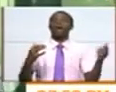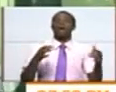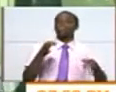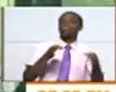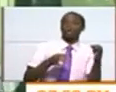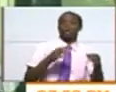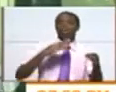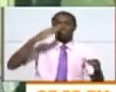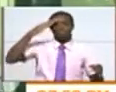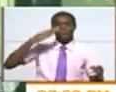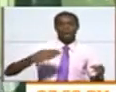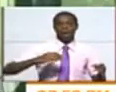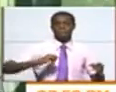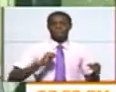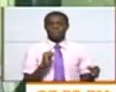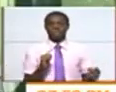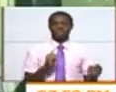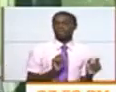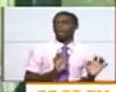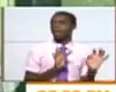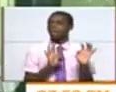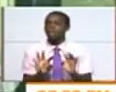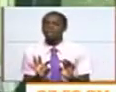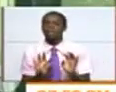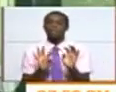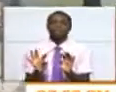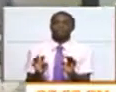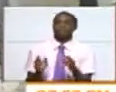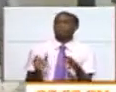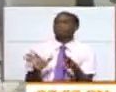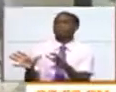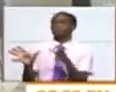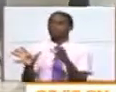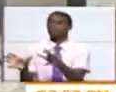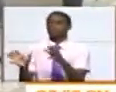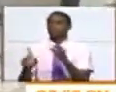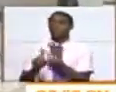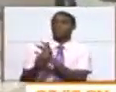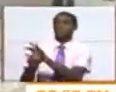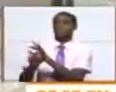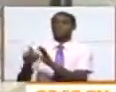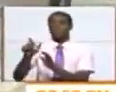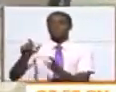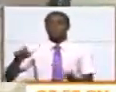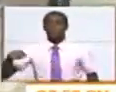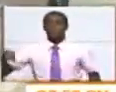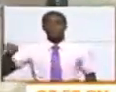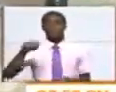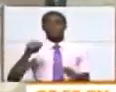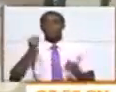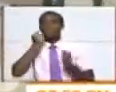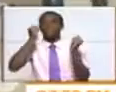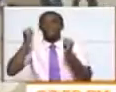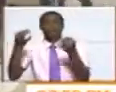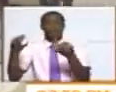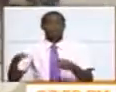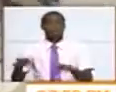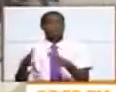Guardia Nacional, la policía en las calles reprimiendo protestantes no armados. ¿Se pueden